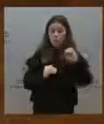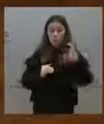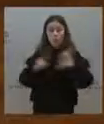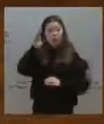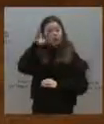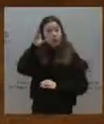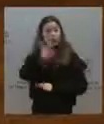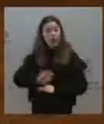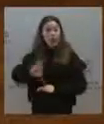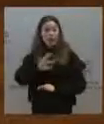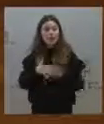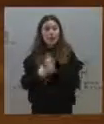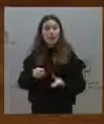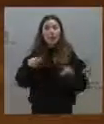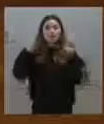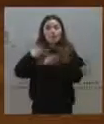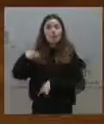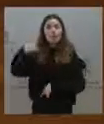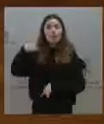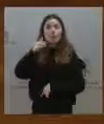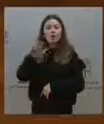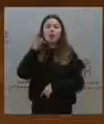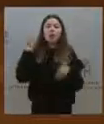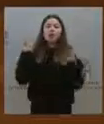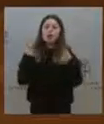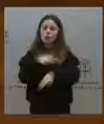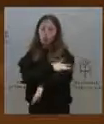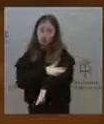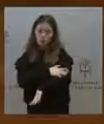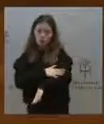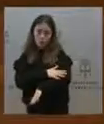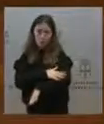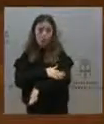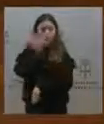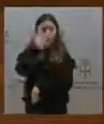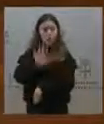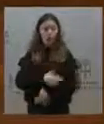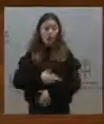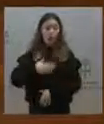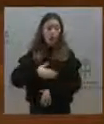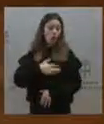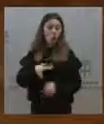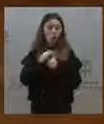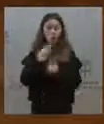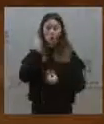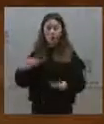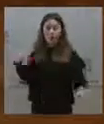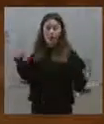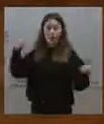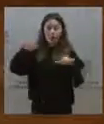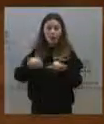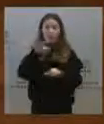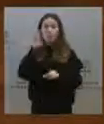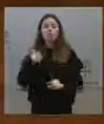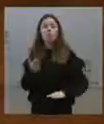y al Consejo de Gobierno. Parece que están muy cómodos en esta situación. Por eso presentamos una enmienda a la totalidad, para rechazar no